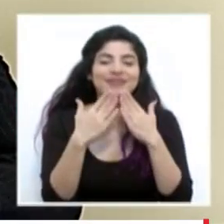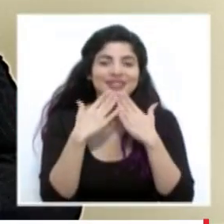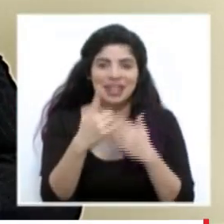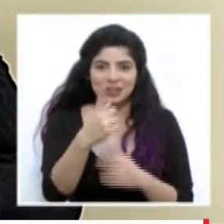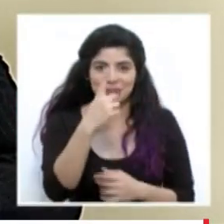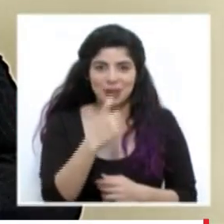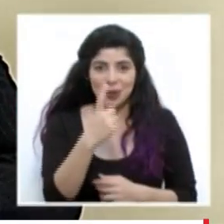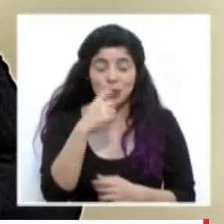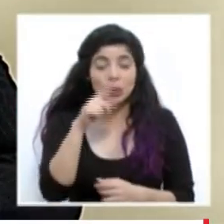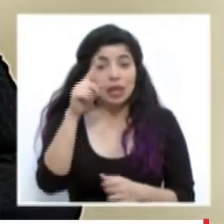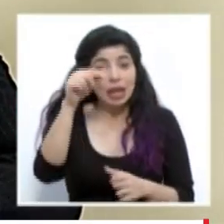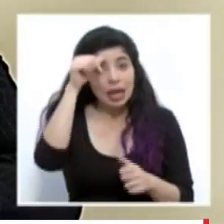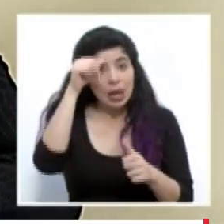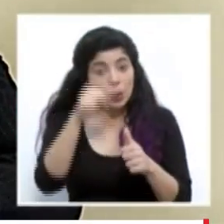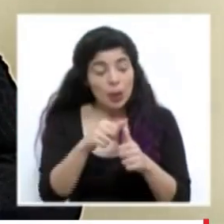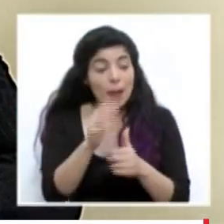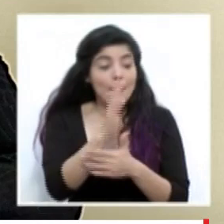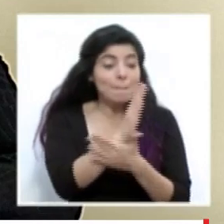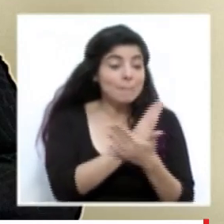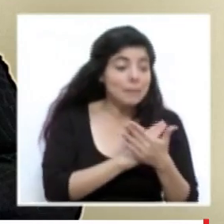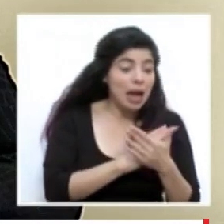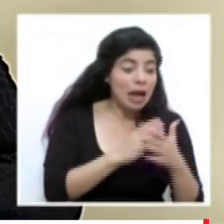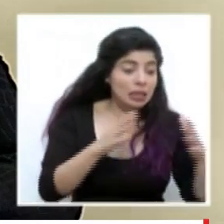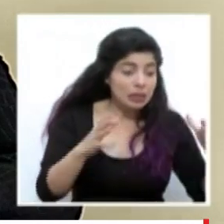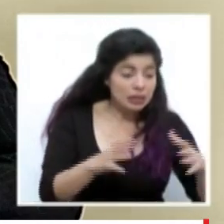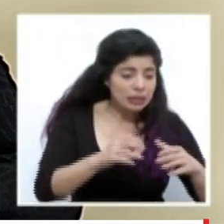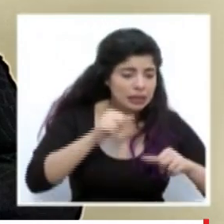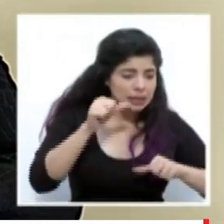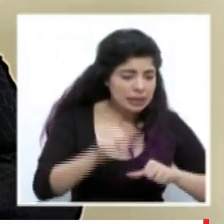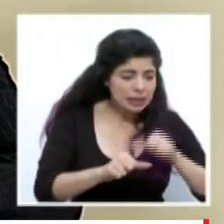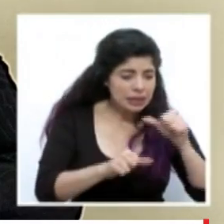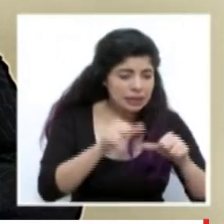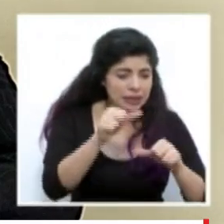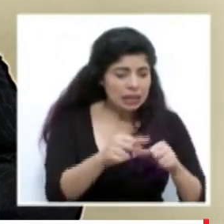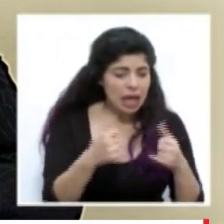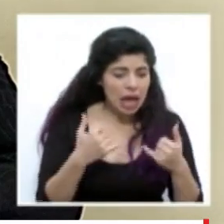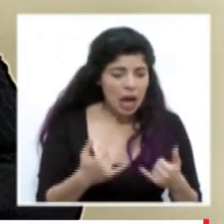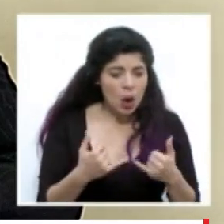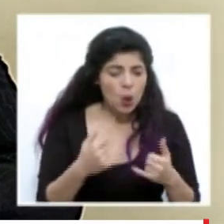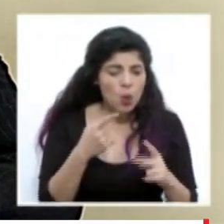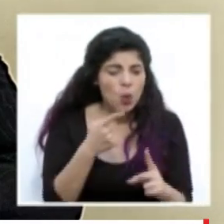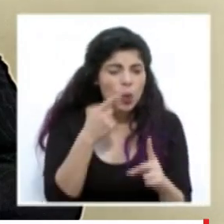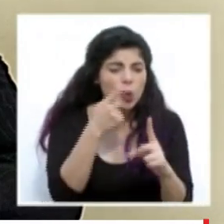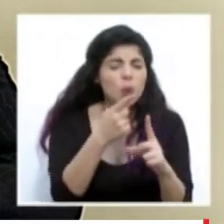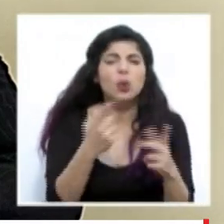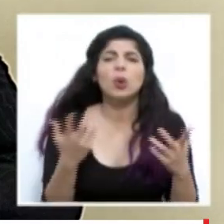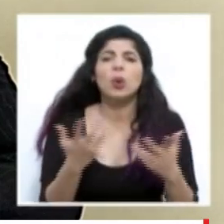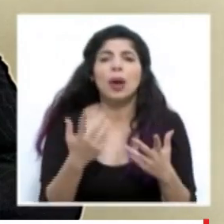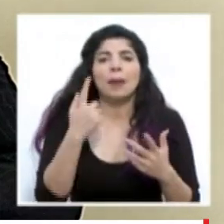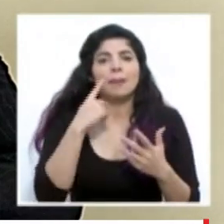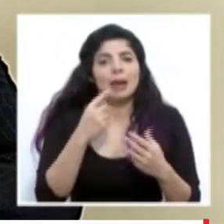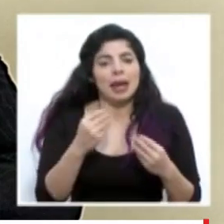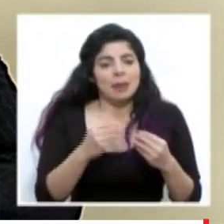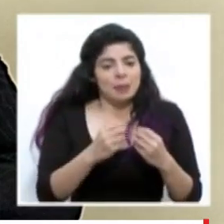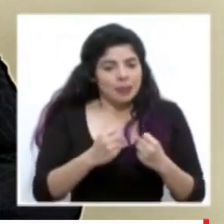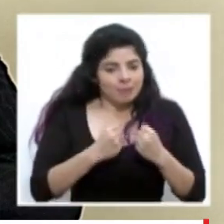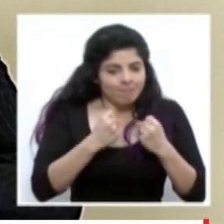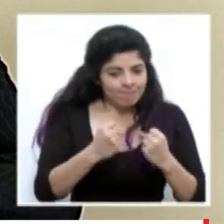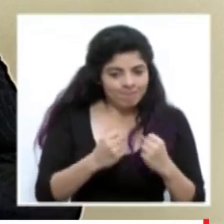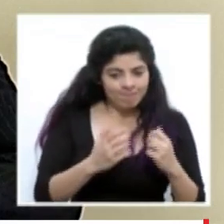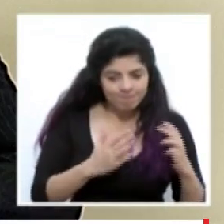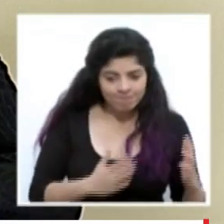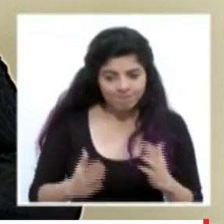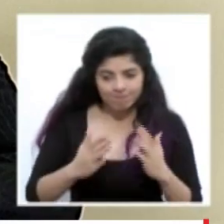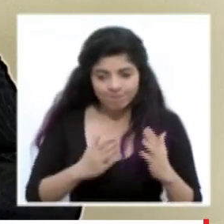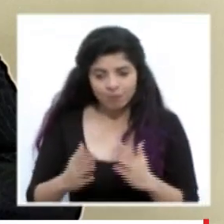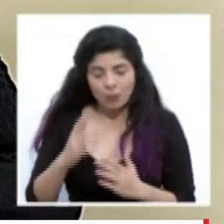sus preguntas. Recordemos que parte de los esfuerzos que se han estado haciendo en estos momentos era para ganar fuerza, para ganar organización en la parte